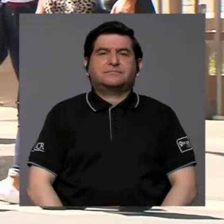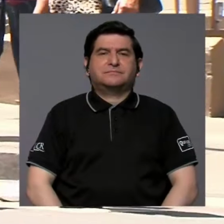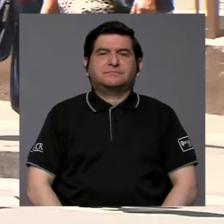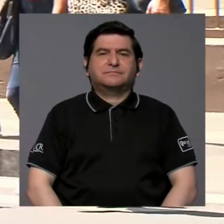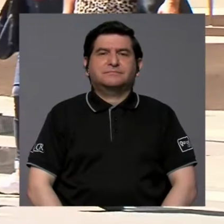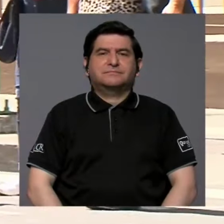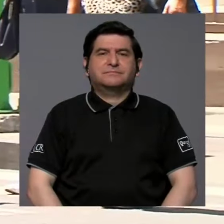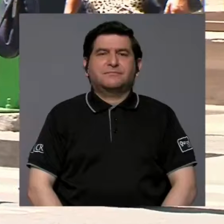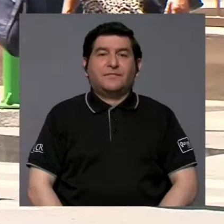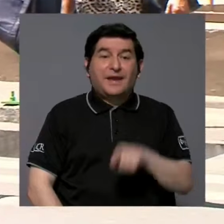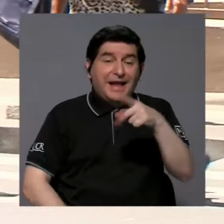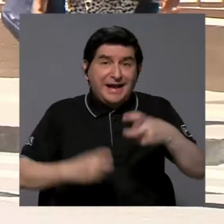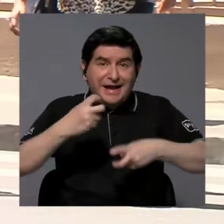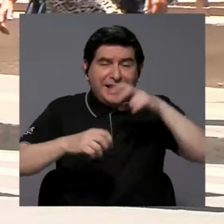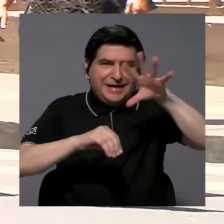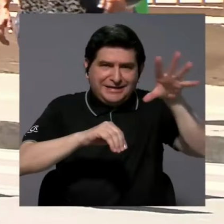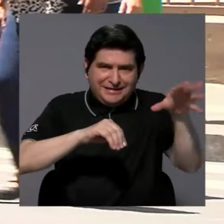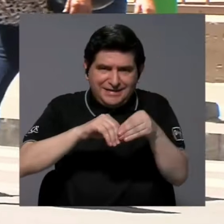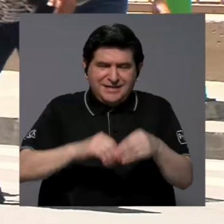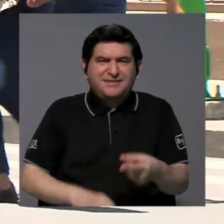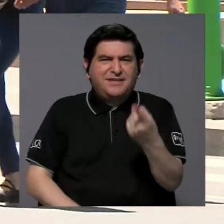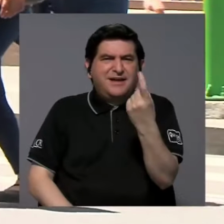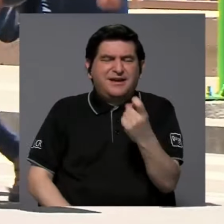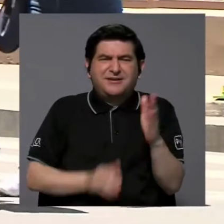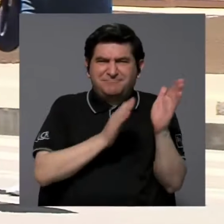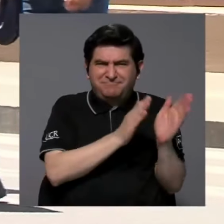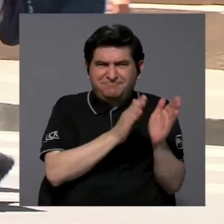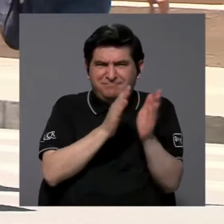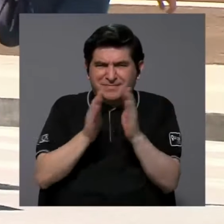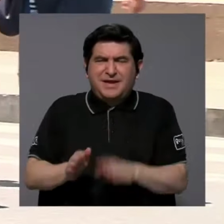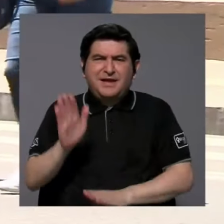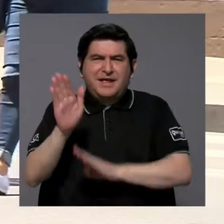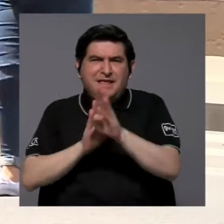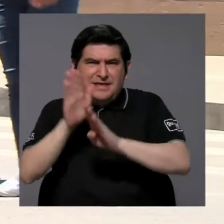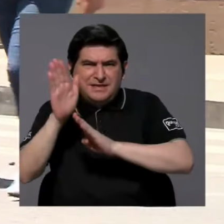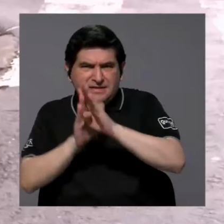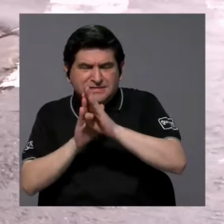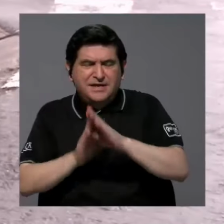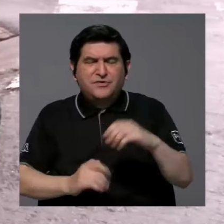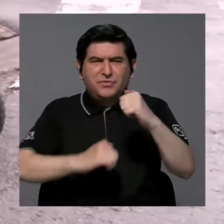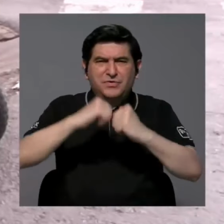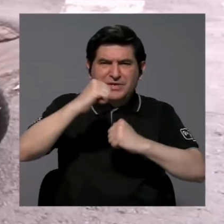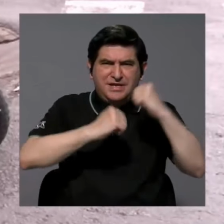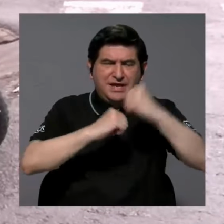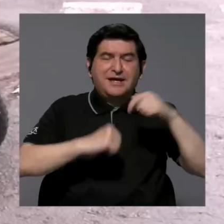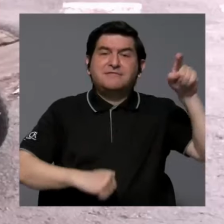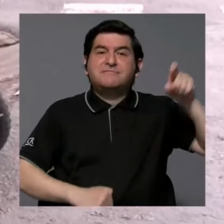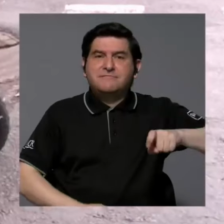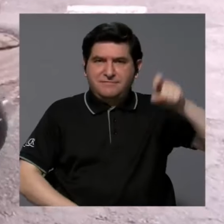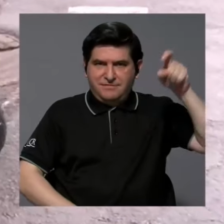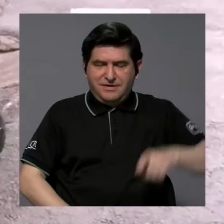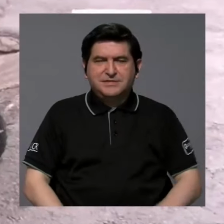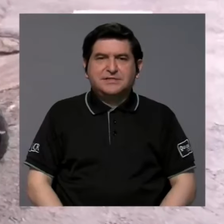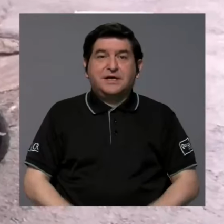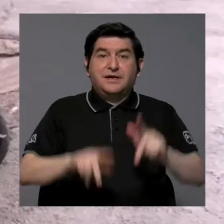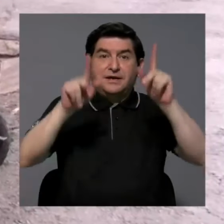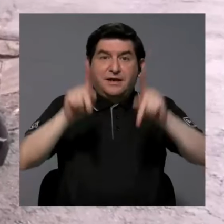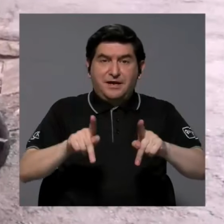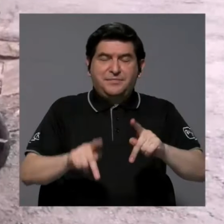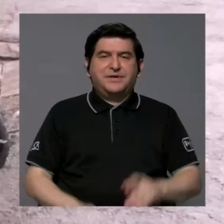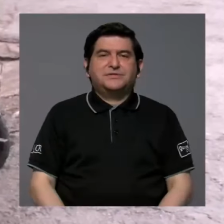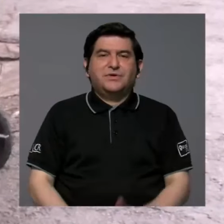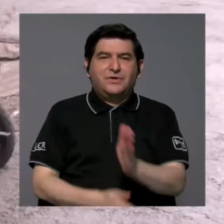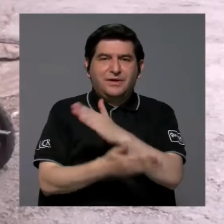Y a este problema se le suma la falta de planeamiento y desarrollo de la infraestructura necesaria para personas que presentan